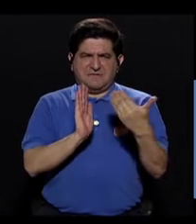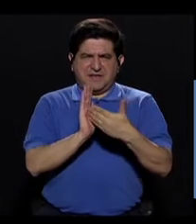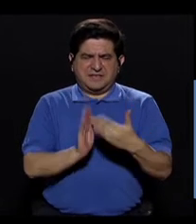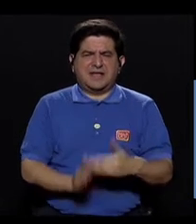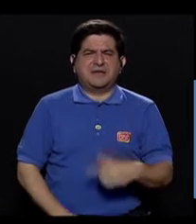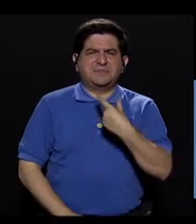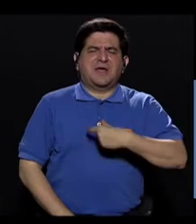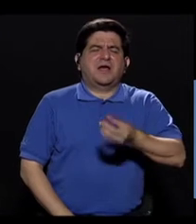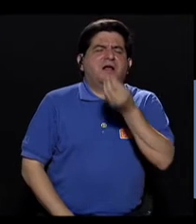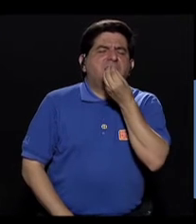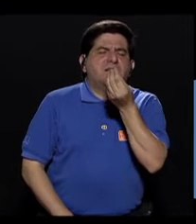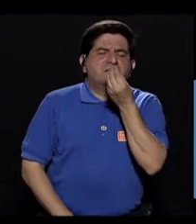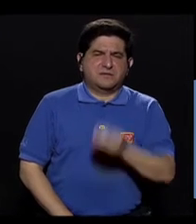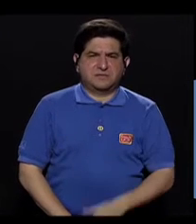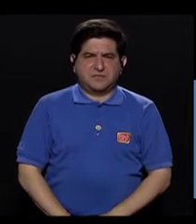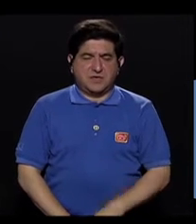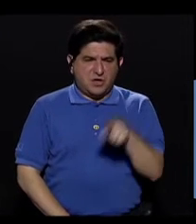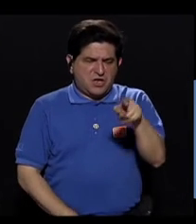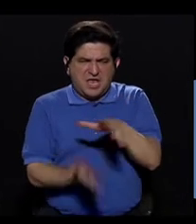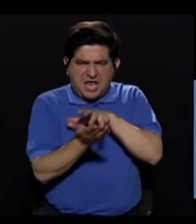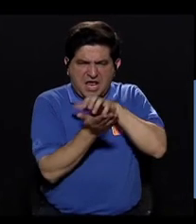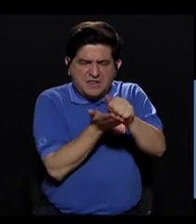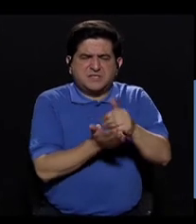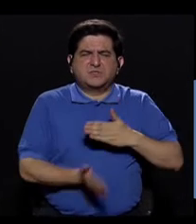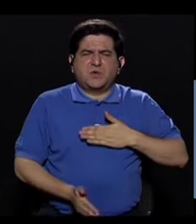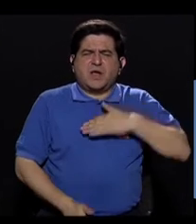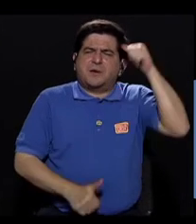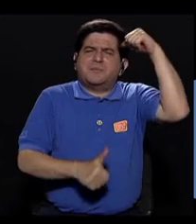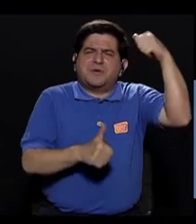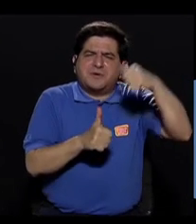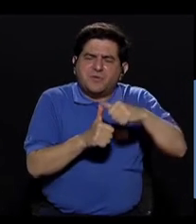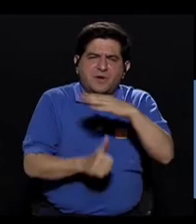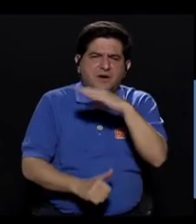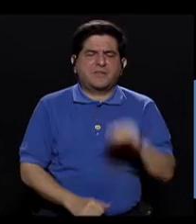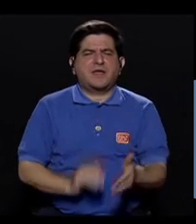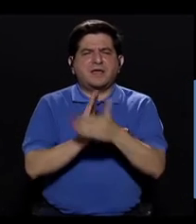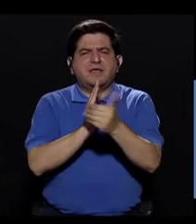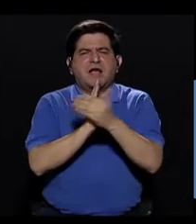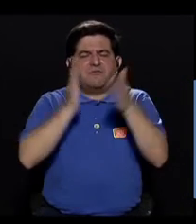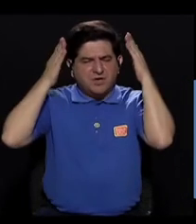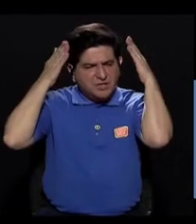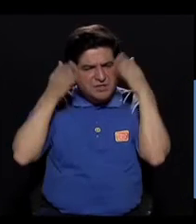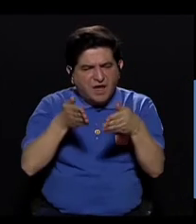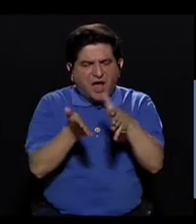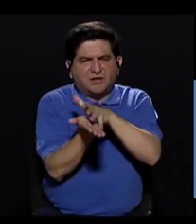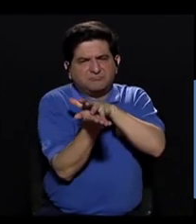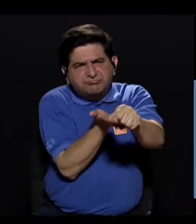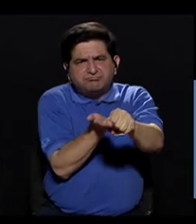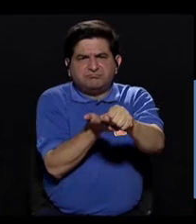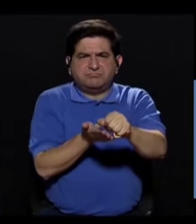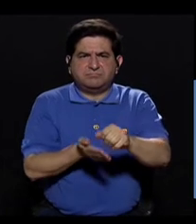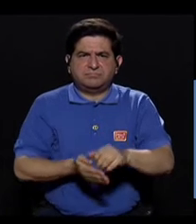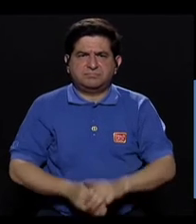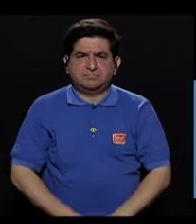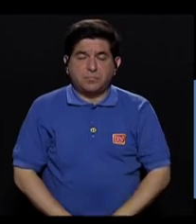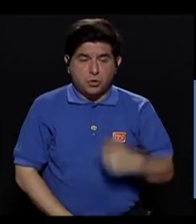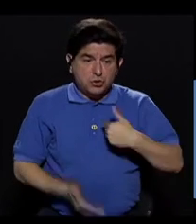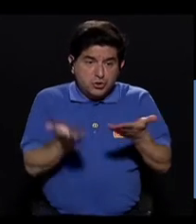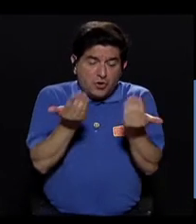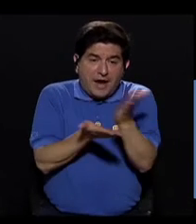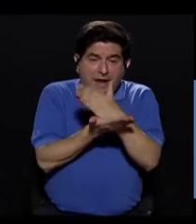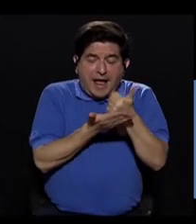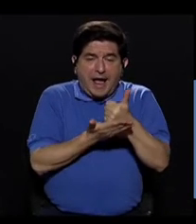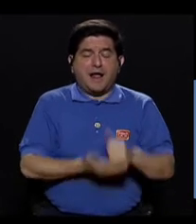para concentrarme. Si quería hacer algo o ir a algún sitio con el perro negro, necesitaba de una fuerza sobrehumana. En